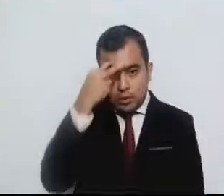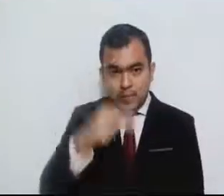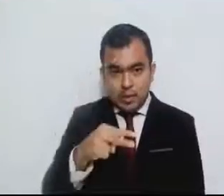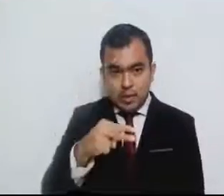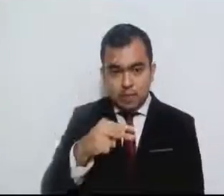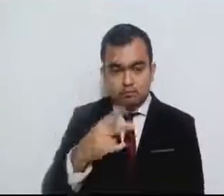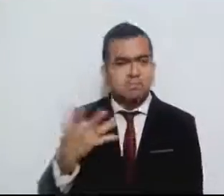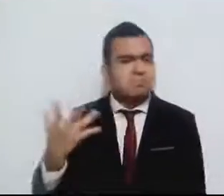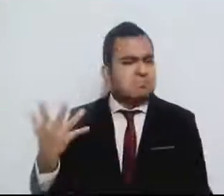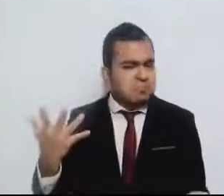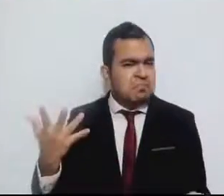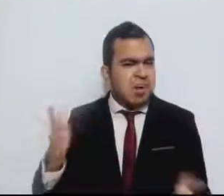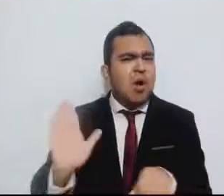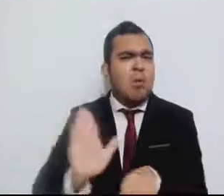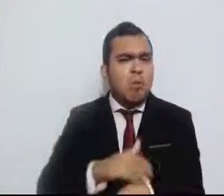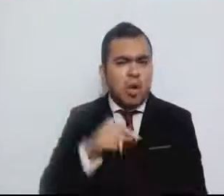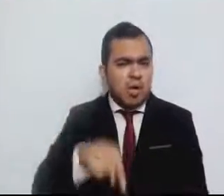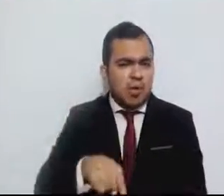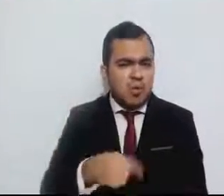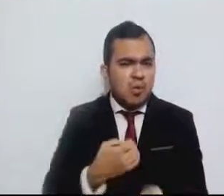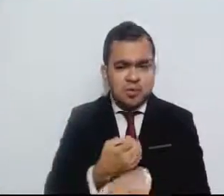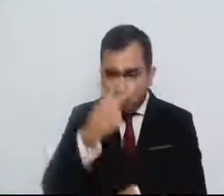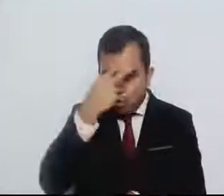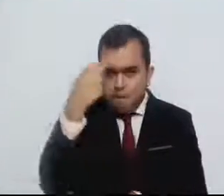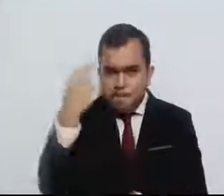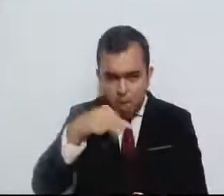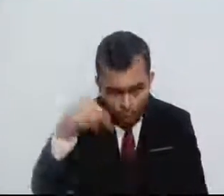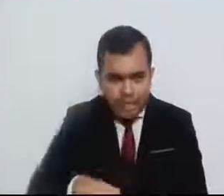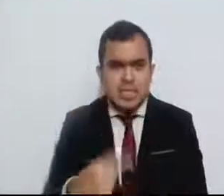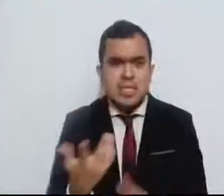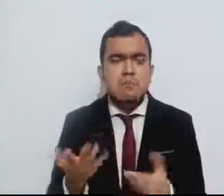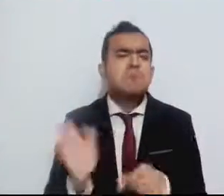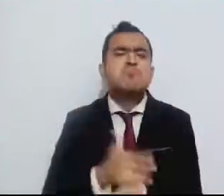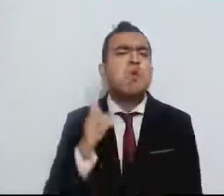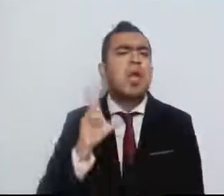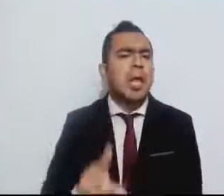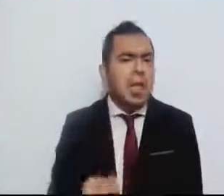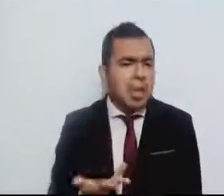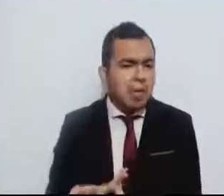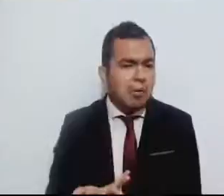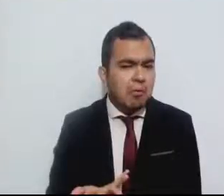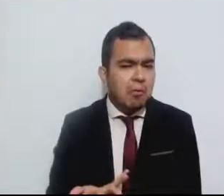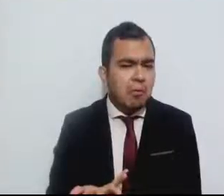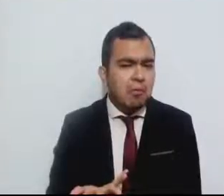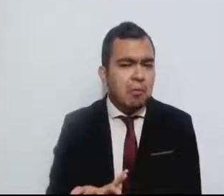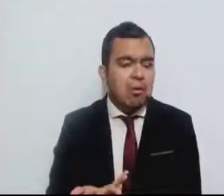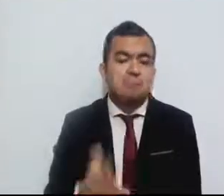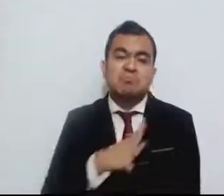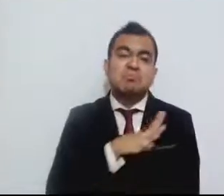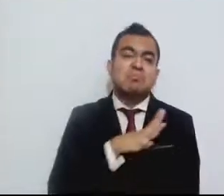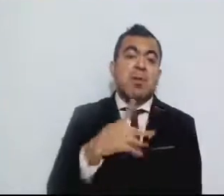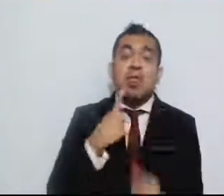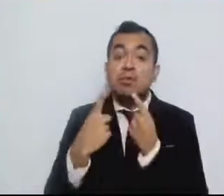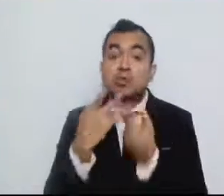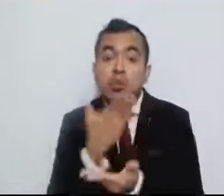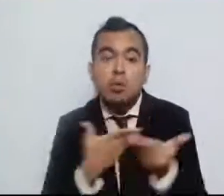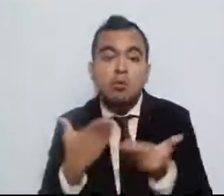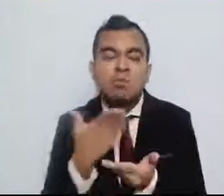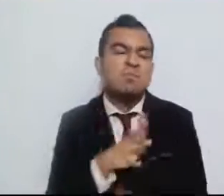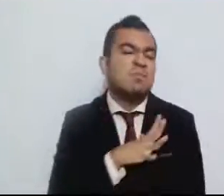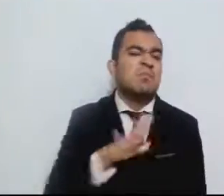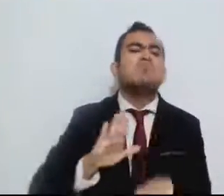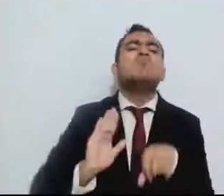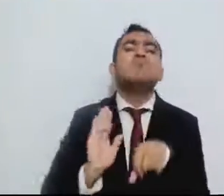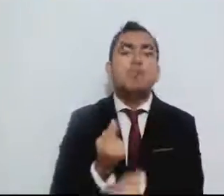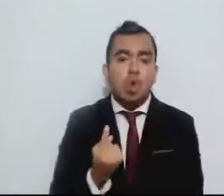México tener un estado de avanzada? ¿Por qué negarnos a una discusión? Sabemos que se puede dar, pero nos